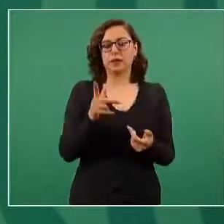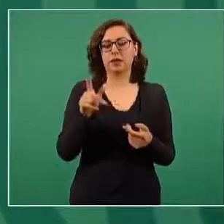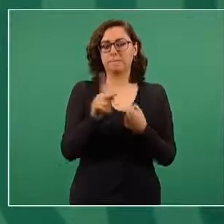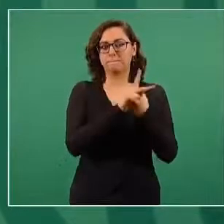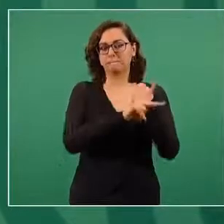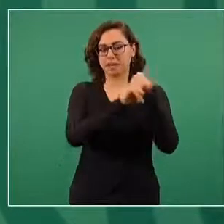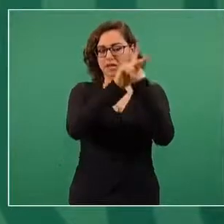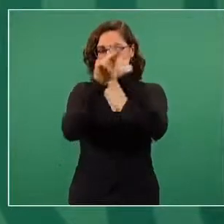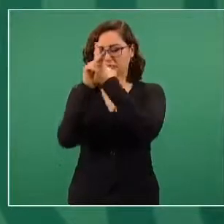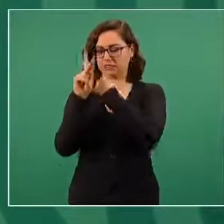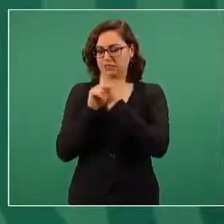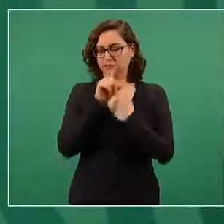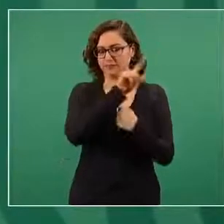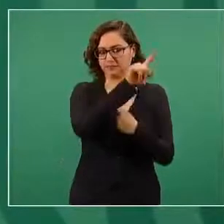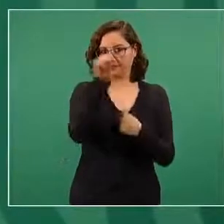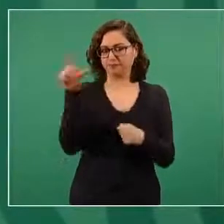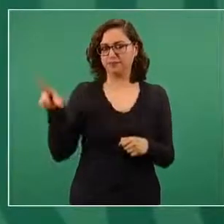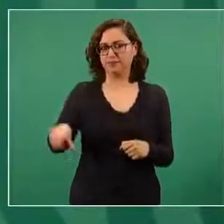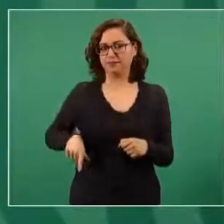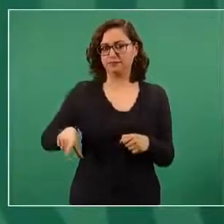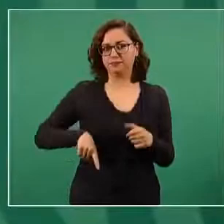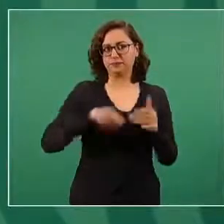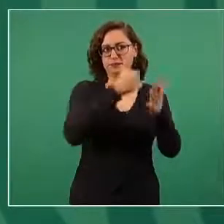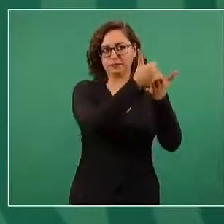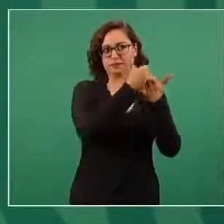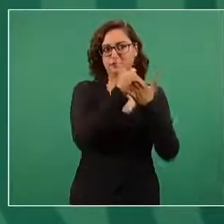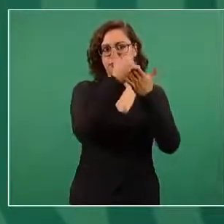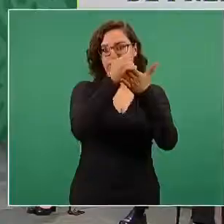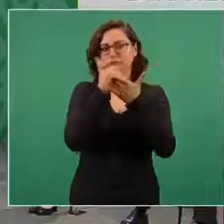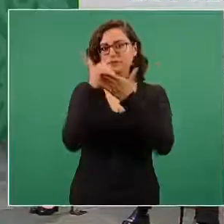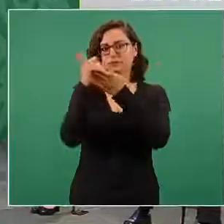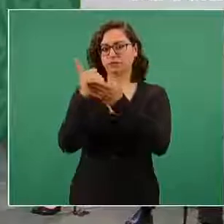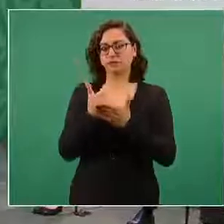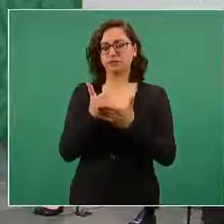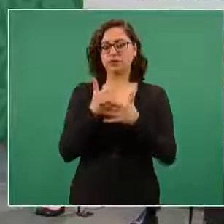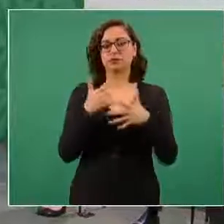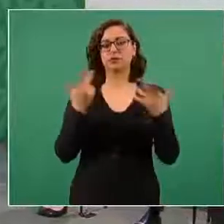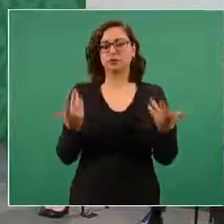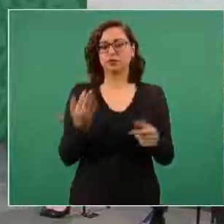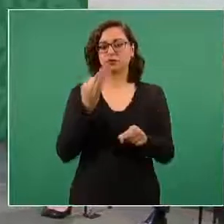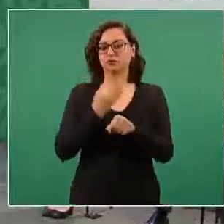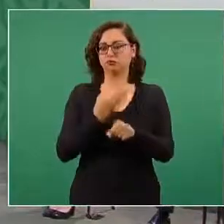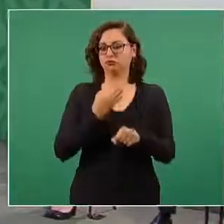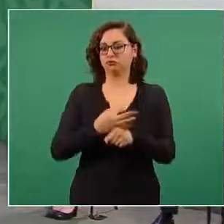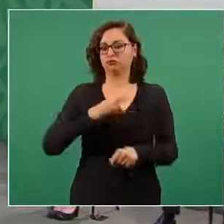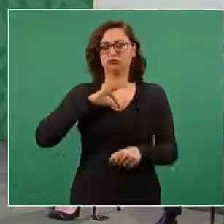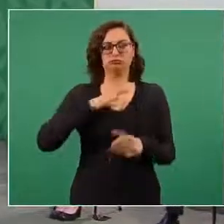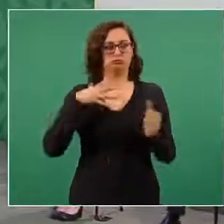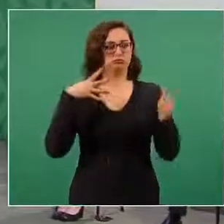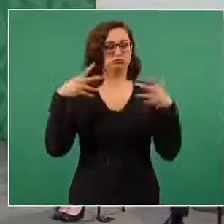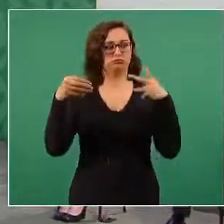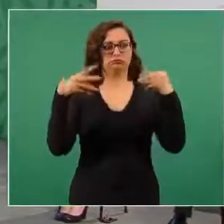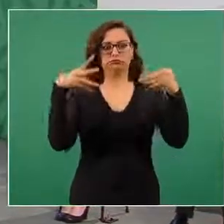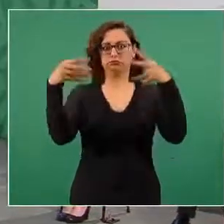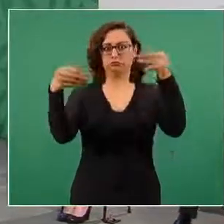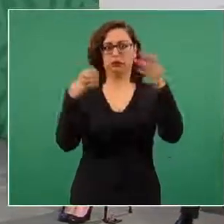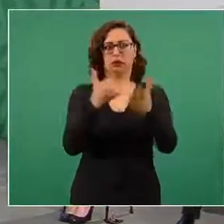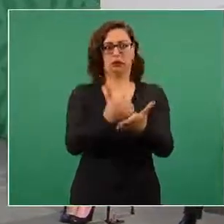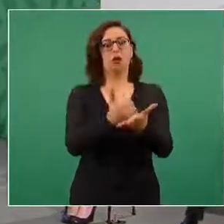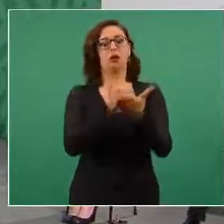hermanos, que nos han ayudado para enfrentar la pandemia y para